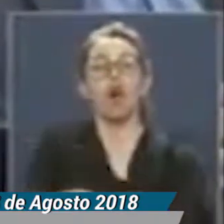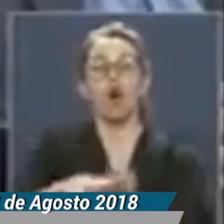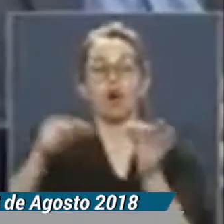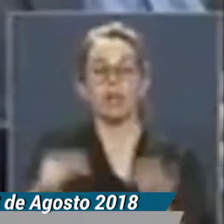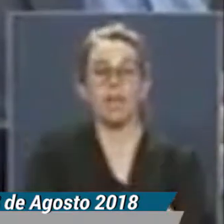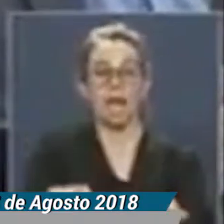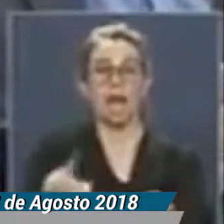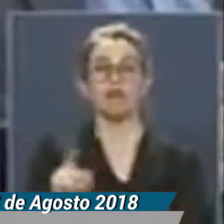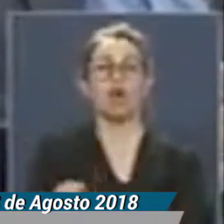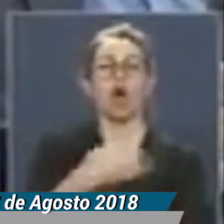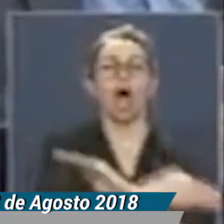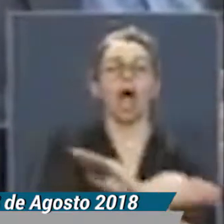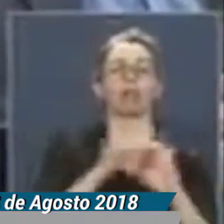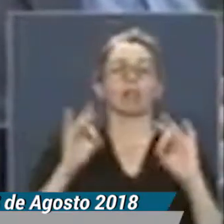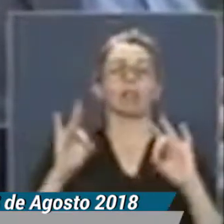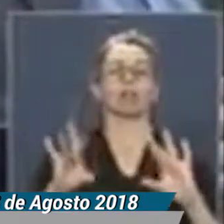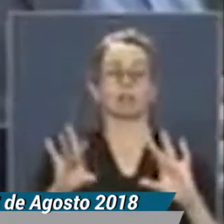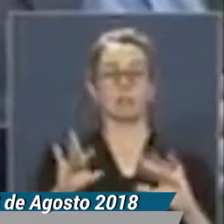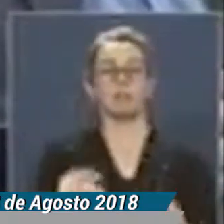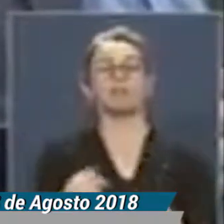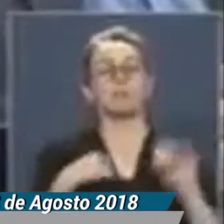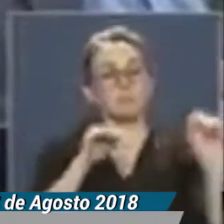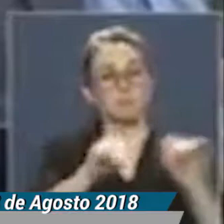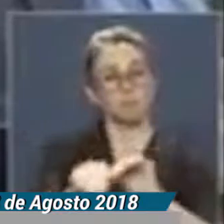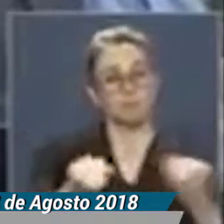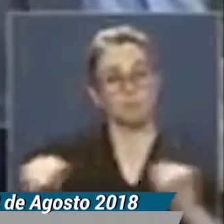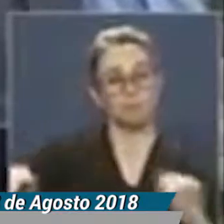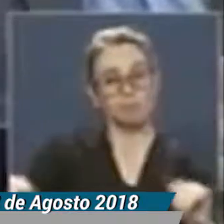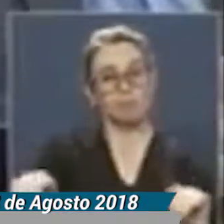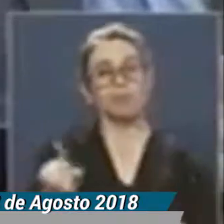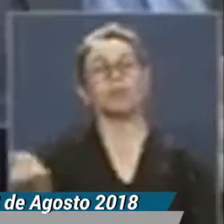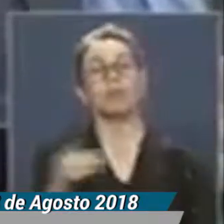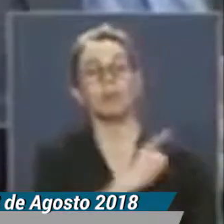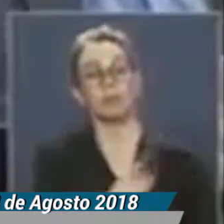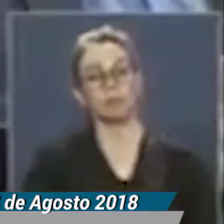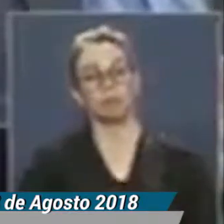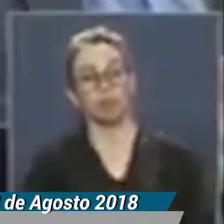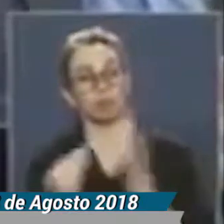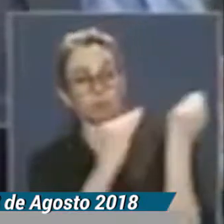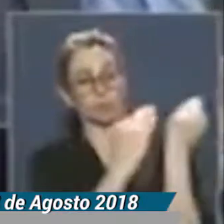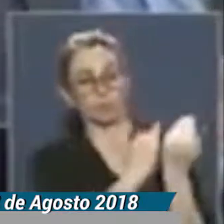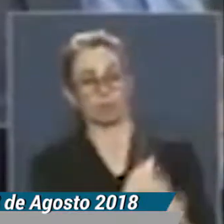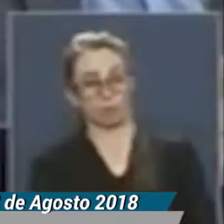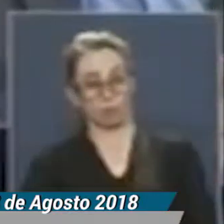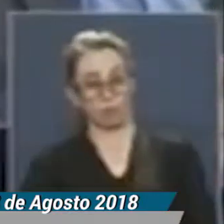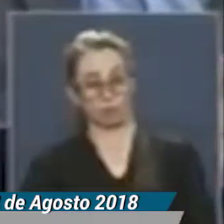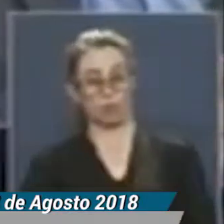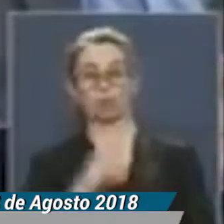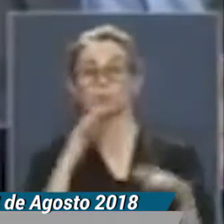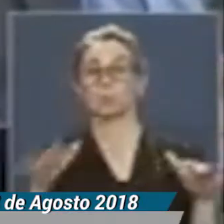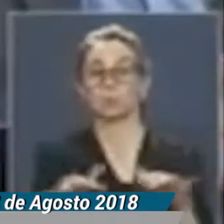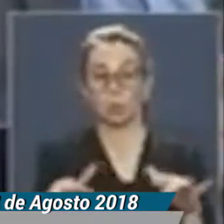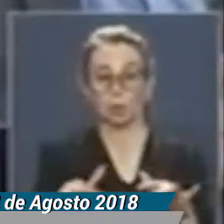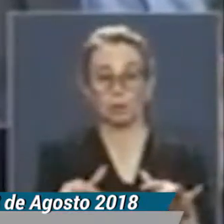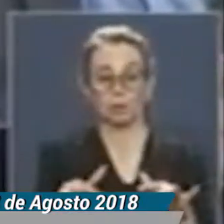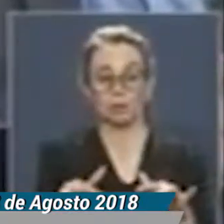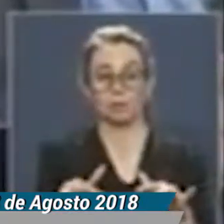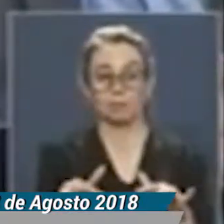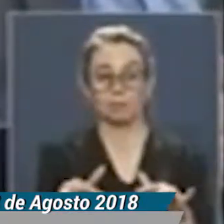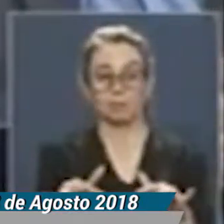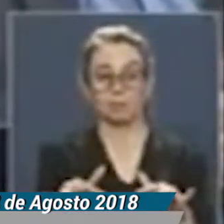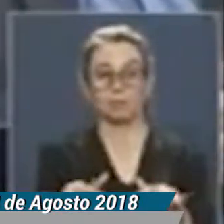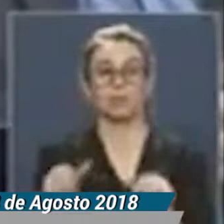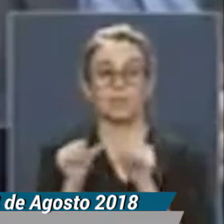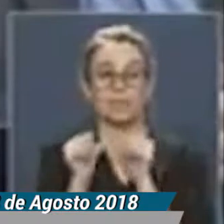escenario prefijado. E invito a los colegas del oficialismo a que, utilizando el recurso de